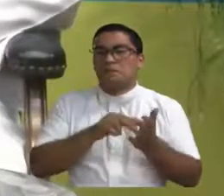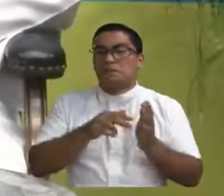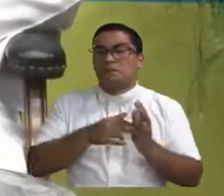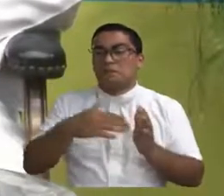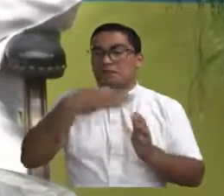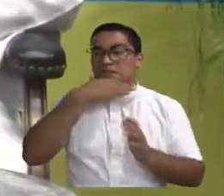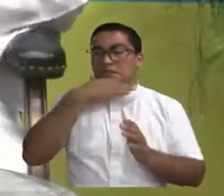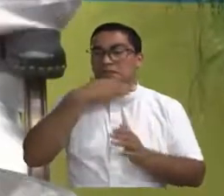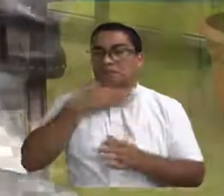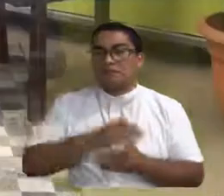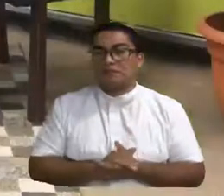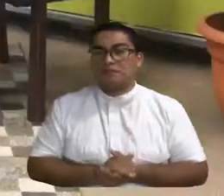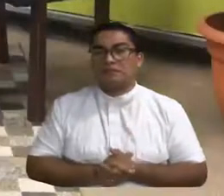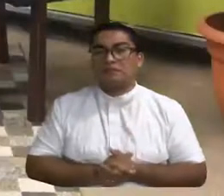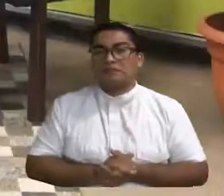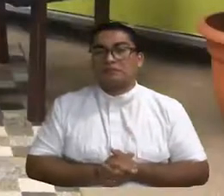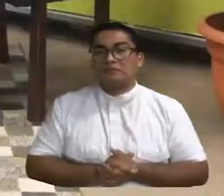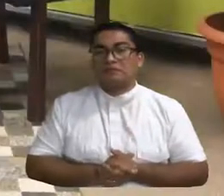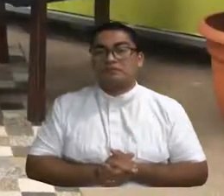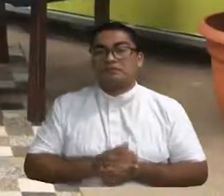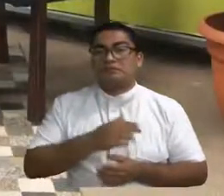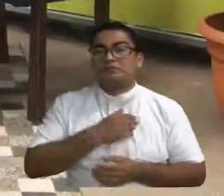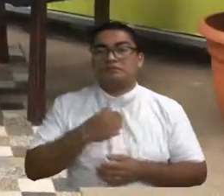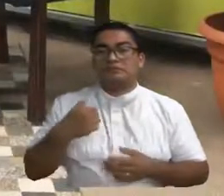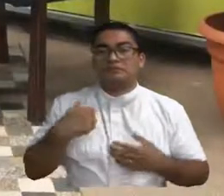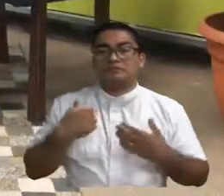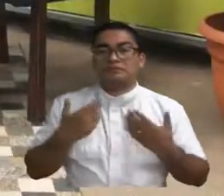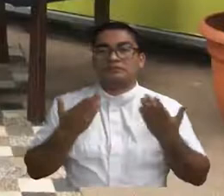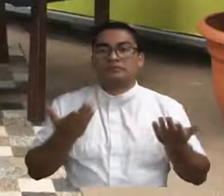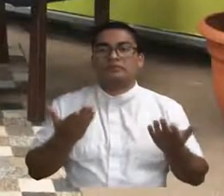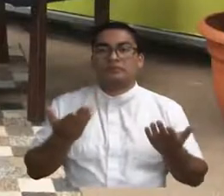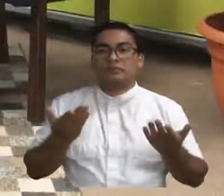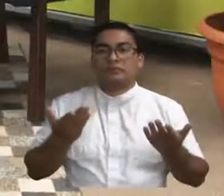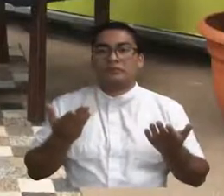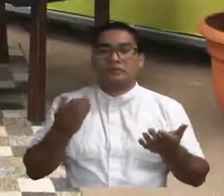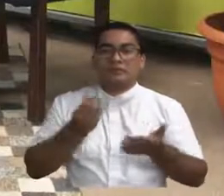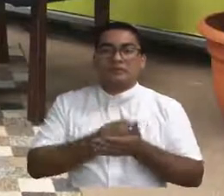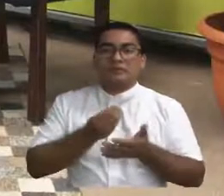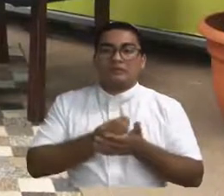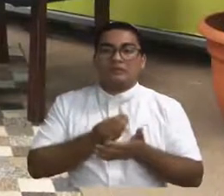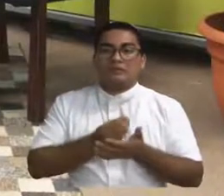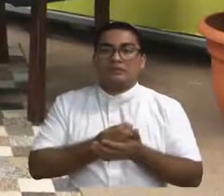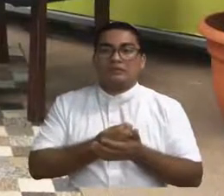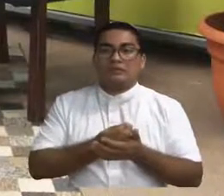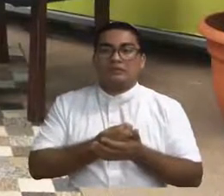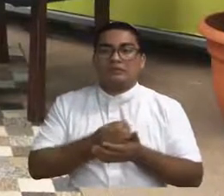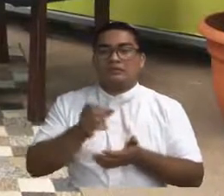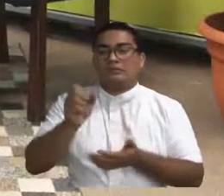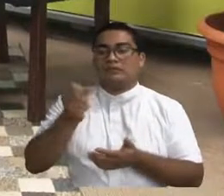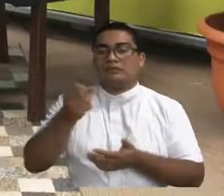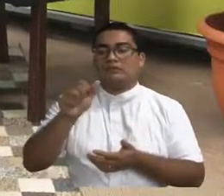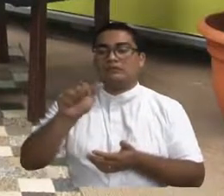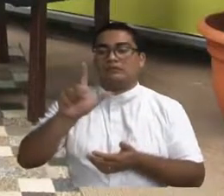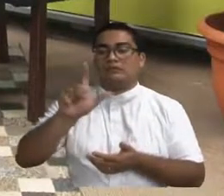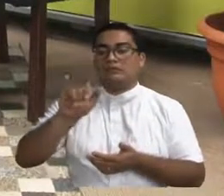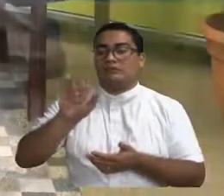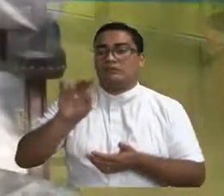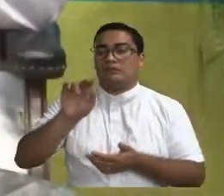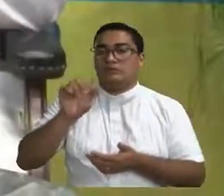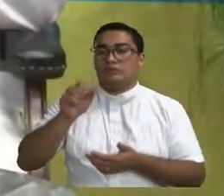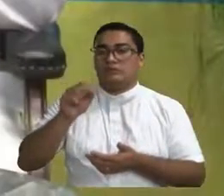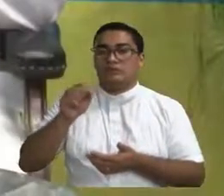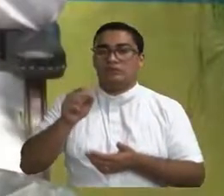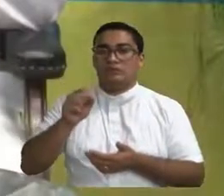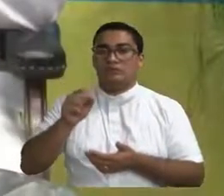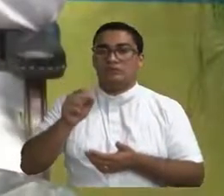la salida del moco. Lo único que se hace en el lavado nasal es comprar la solución salina, que lo encontramos fácilmente en la farmacia, y